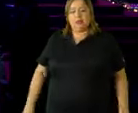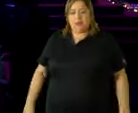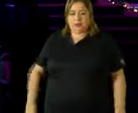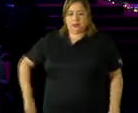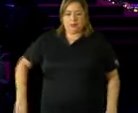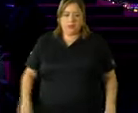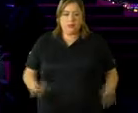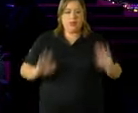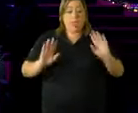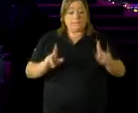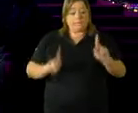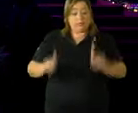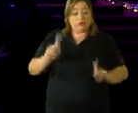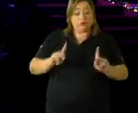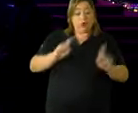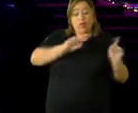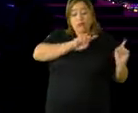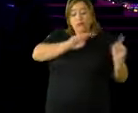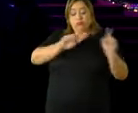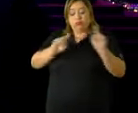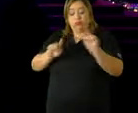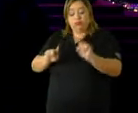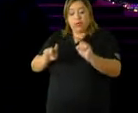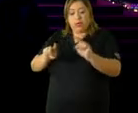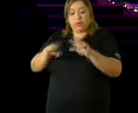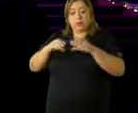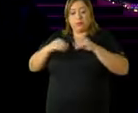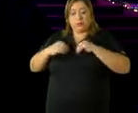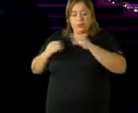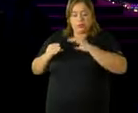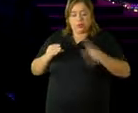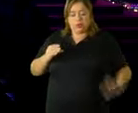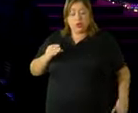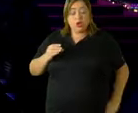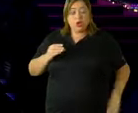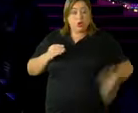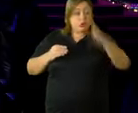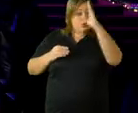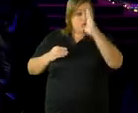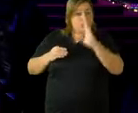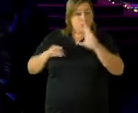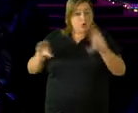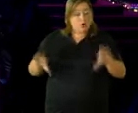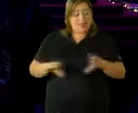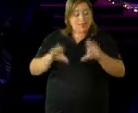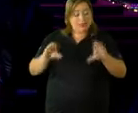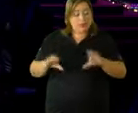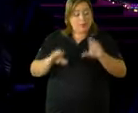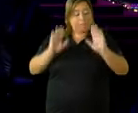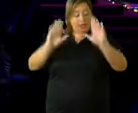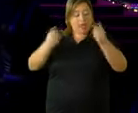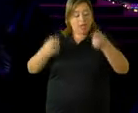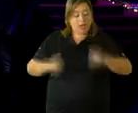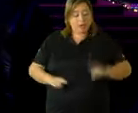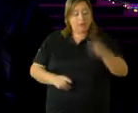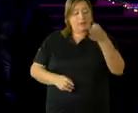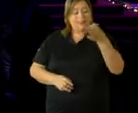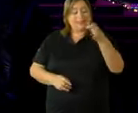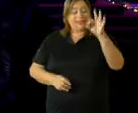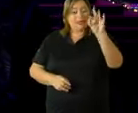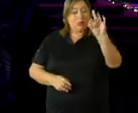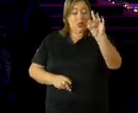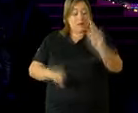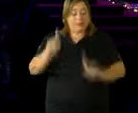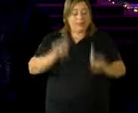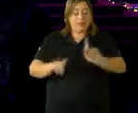y a convertirse. Y Dios hizo un milagro grandísimo. 19 vidas vinieron a Cristo. De esto se trata lo